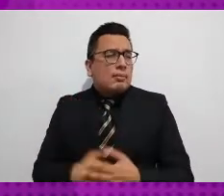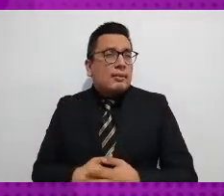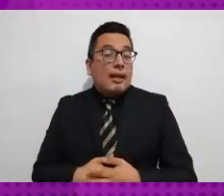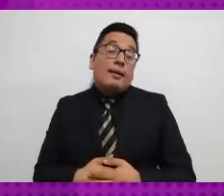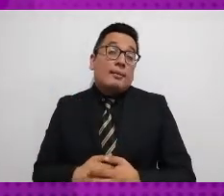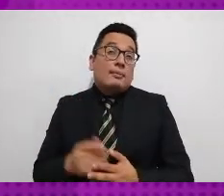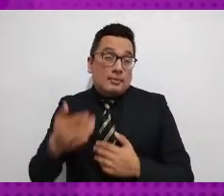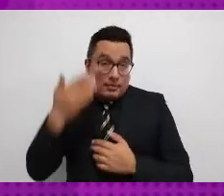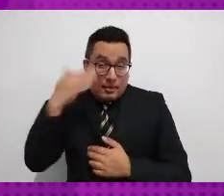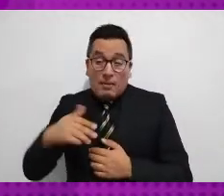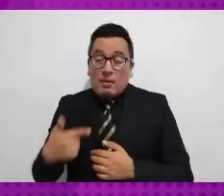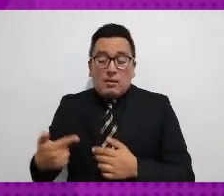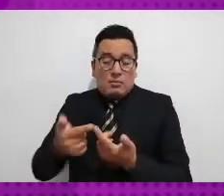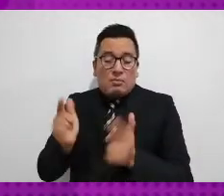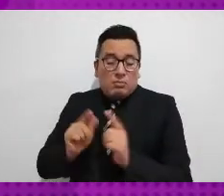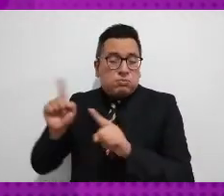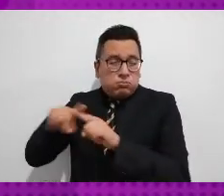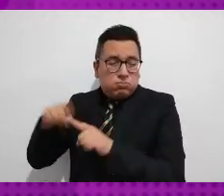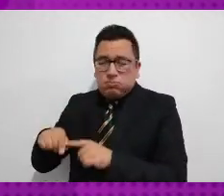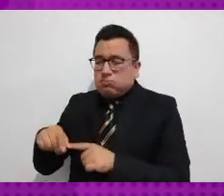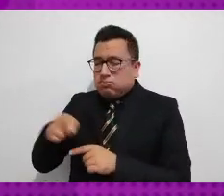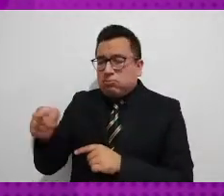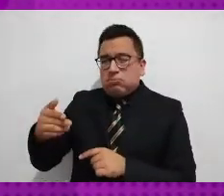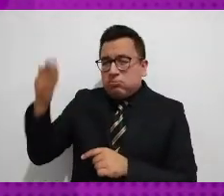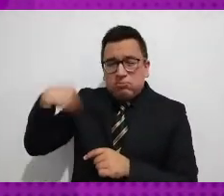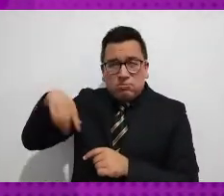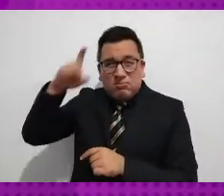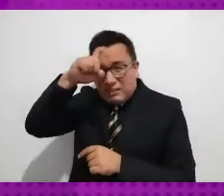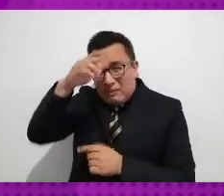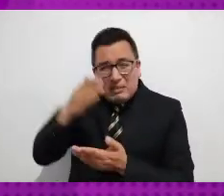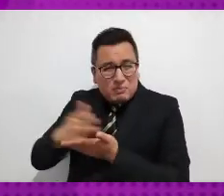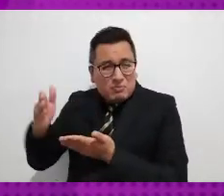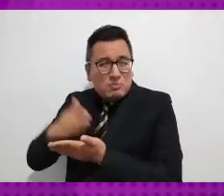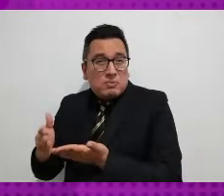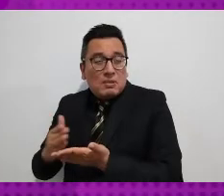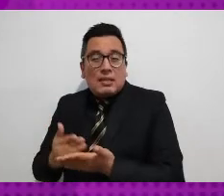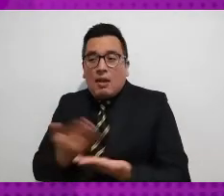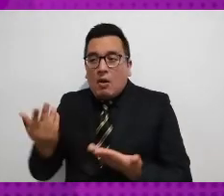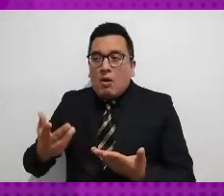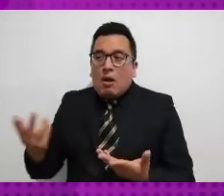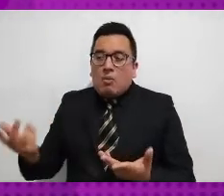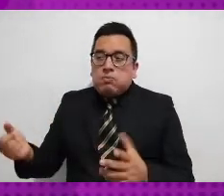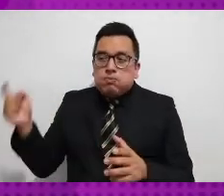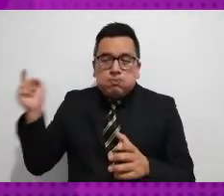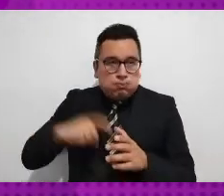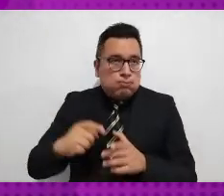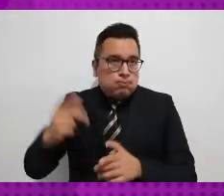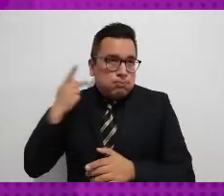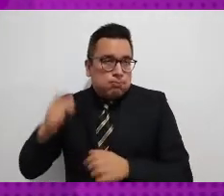grupo históricamente discriminado que pueda defender, pues ahora sí, que el